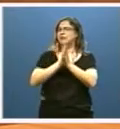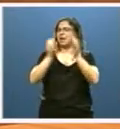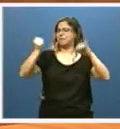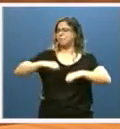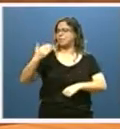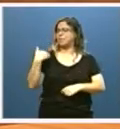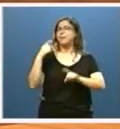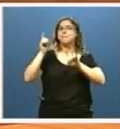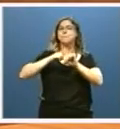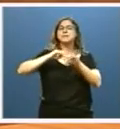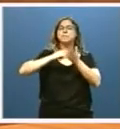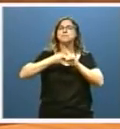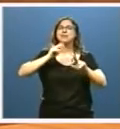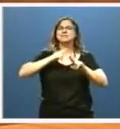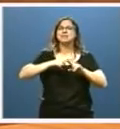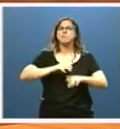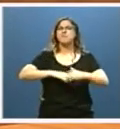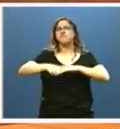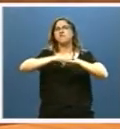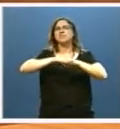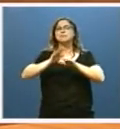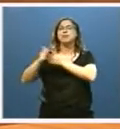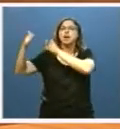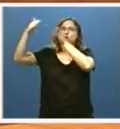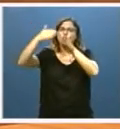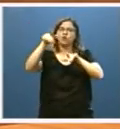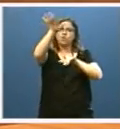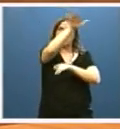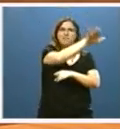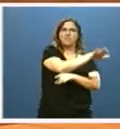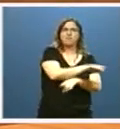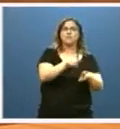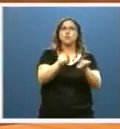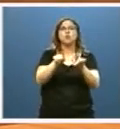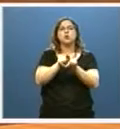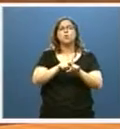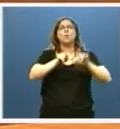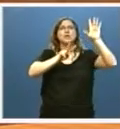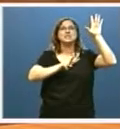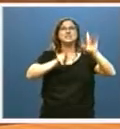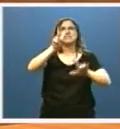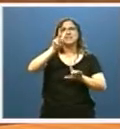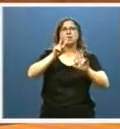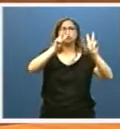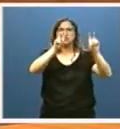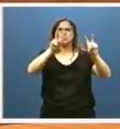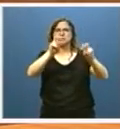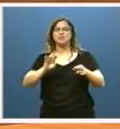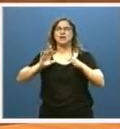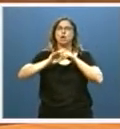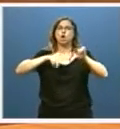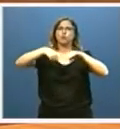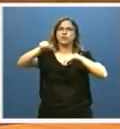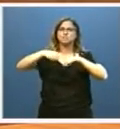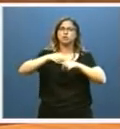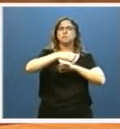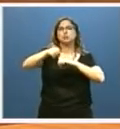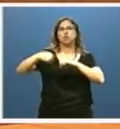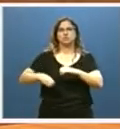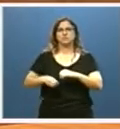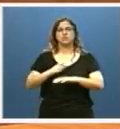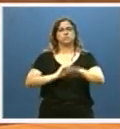mayo de un plan maestro del corredor atlántico con 72 actuaciones en materia de transporte y logística también hemos